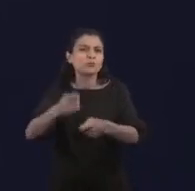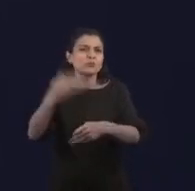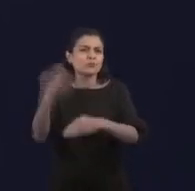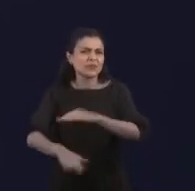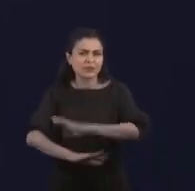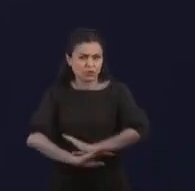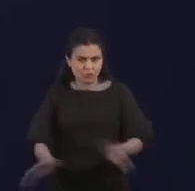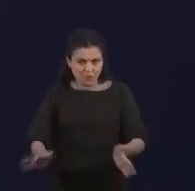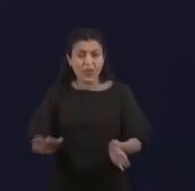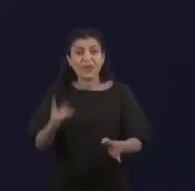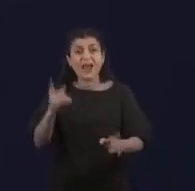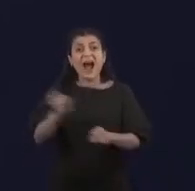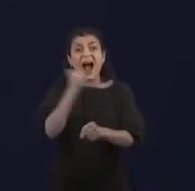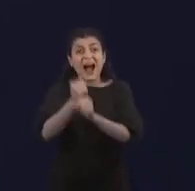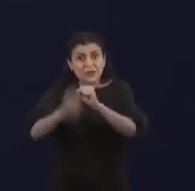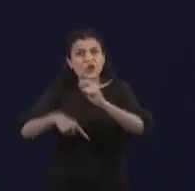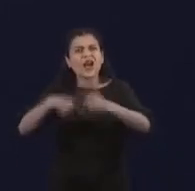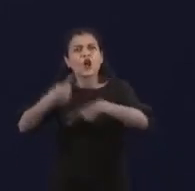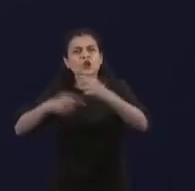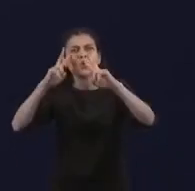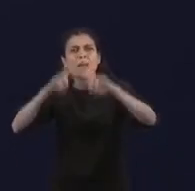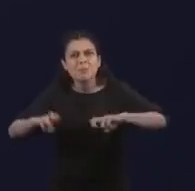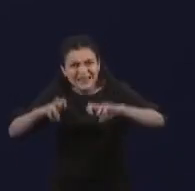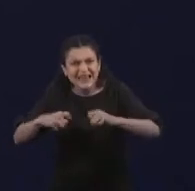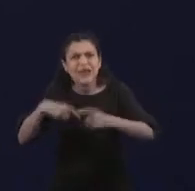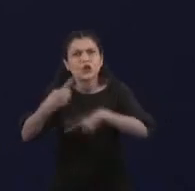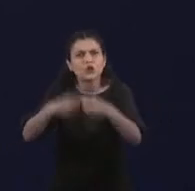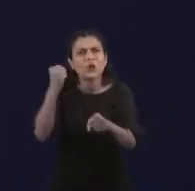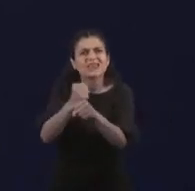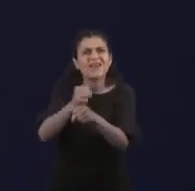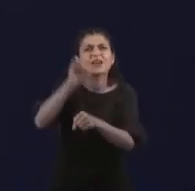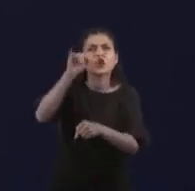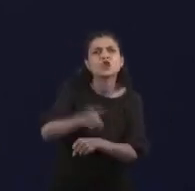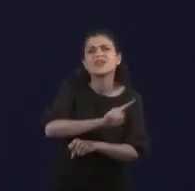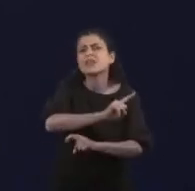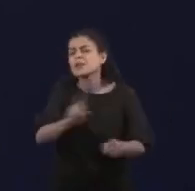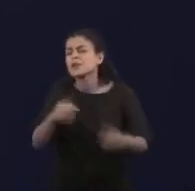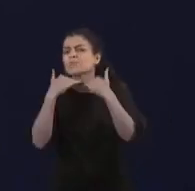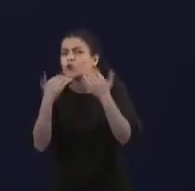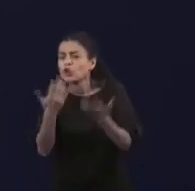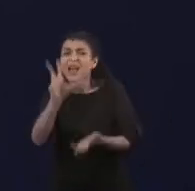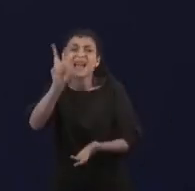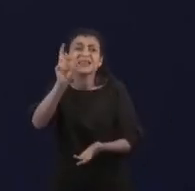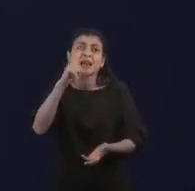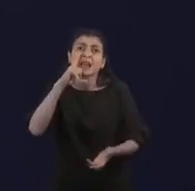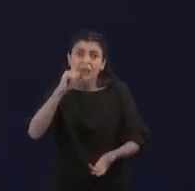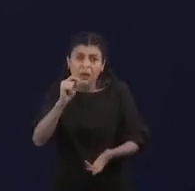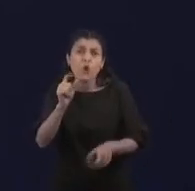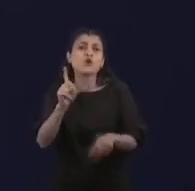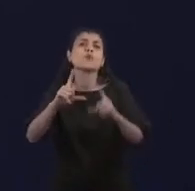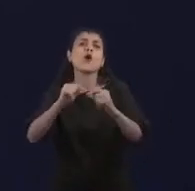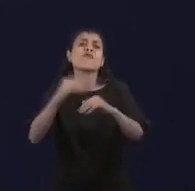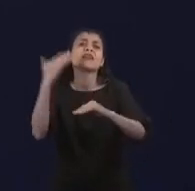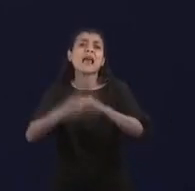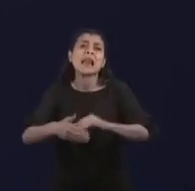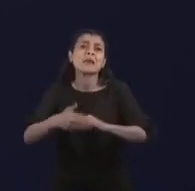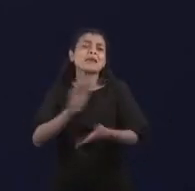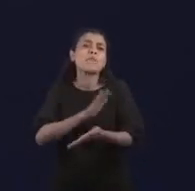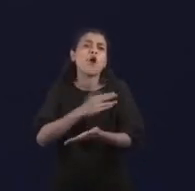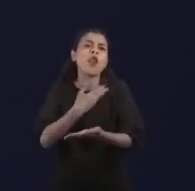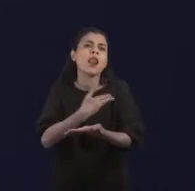en revisión permanente. El 30 de junio, digamos, será otra barrida y otra limpieza que se le dé a ese